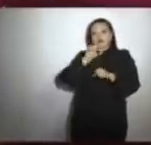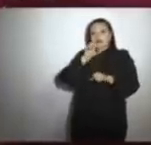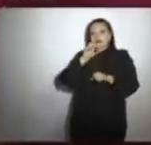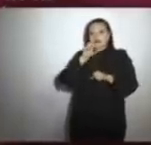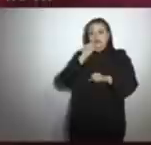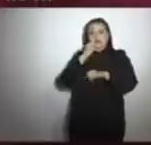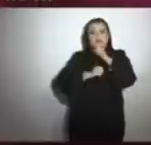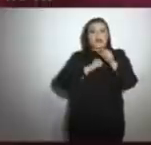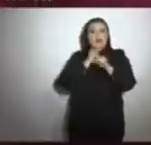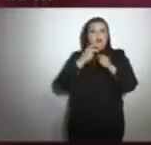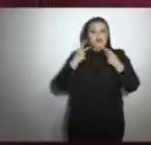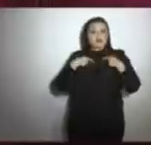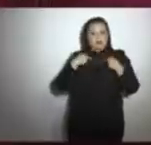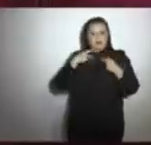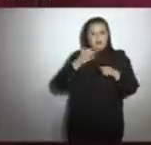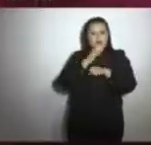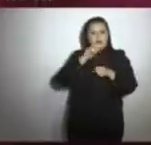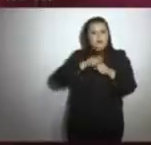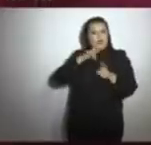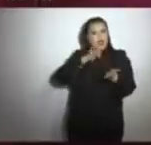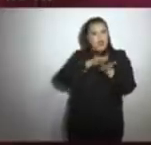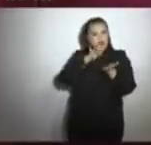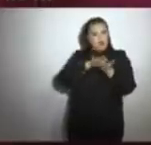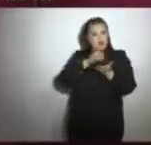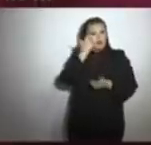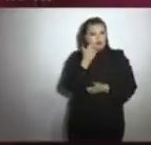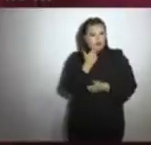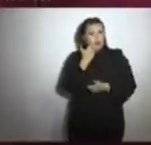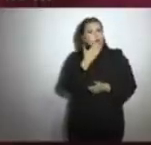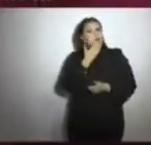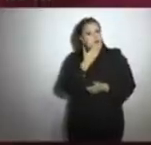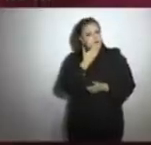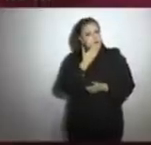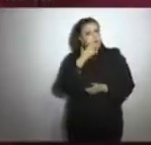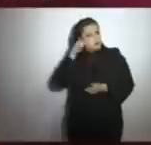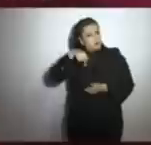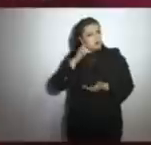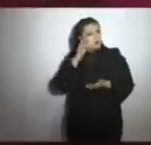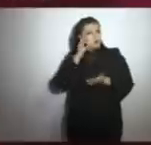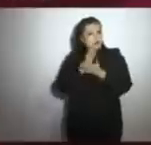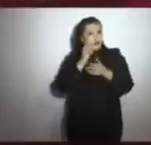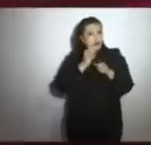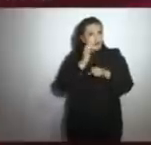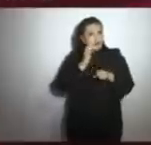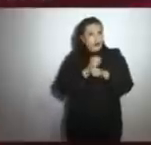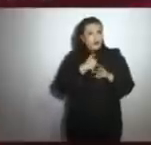años. Y de verdad, eso no lo vemos todos los